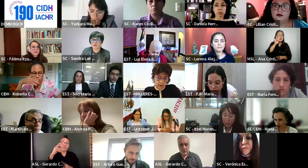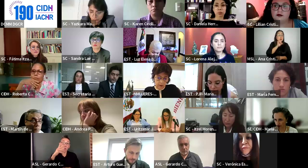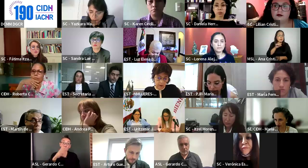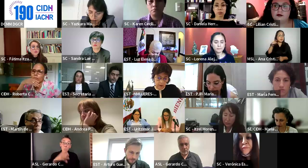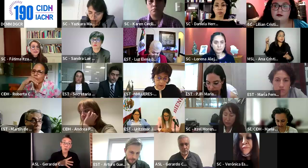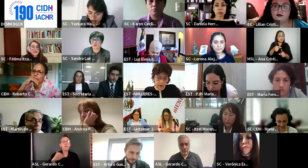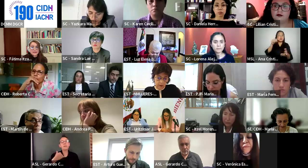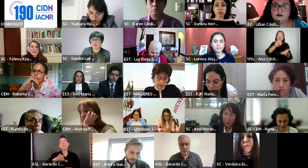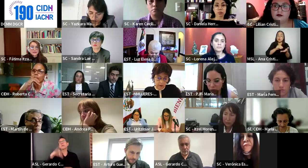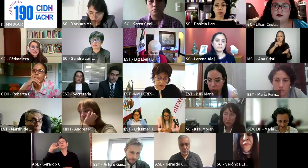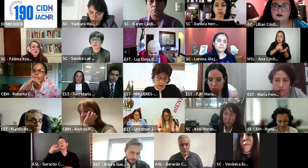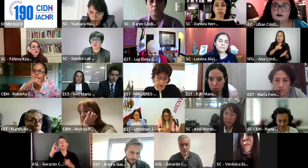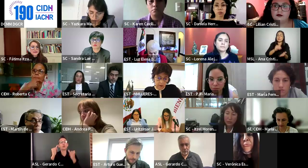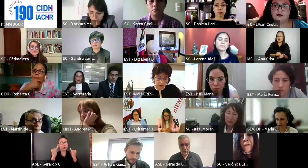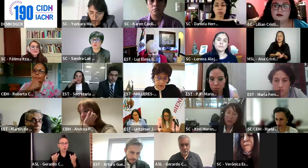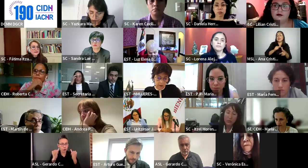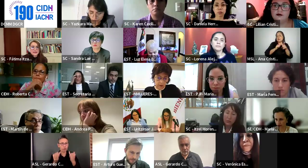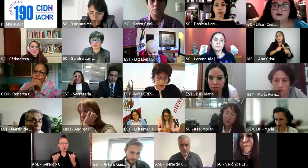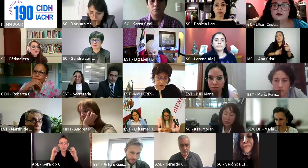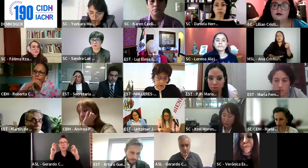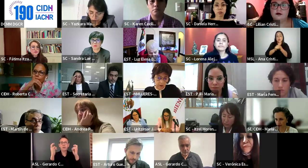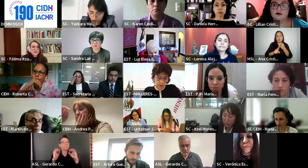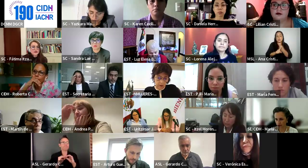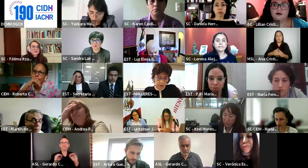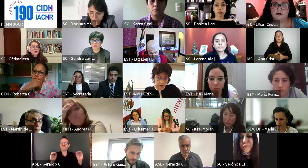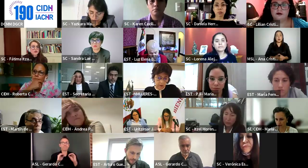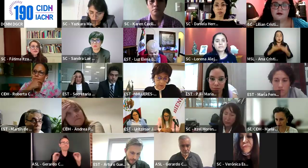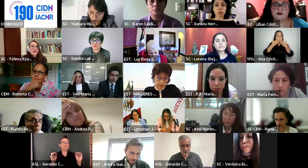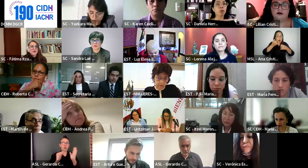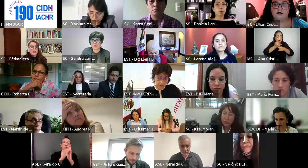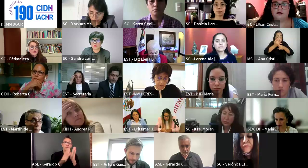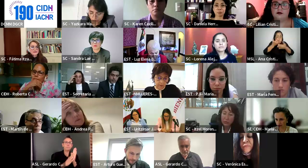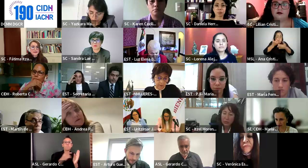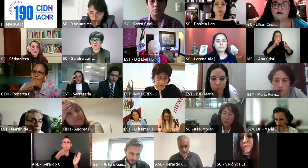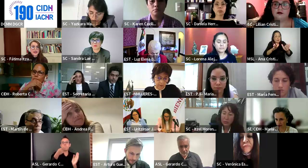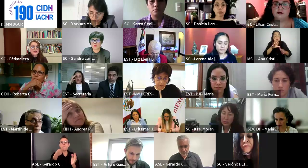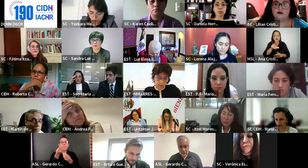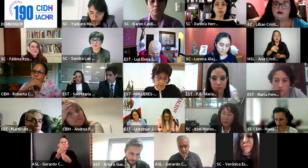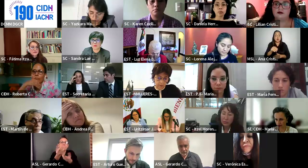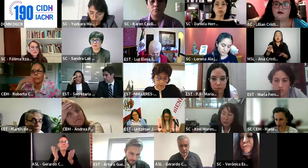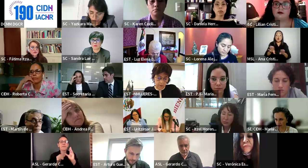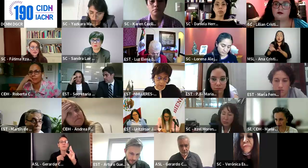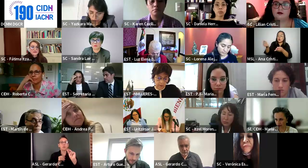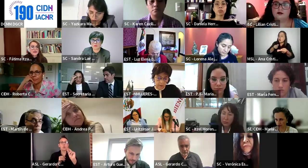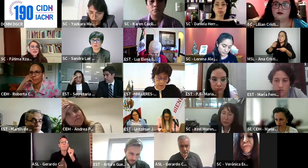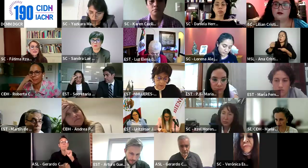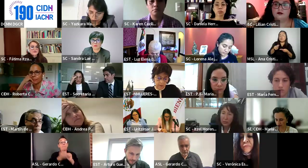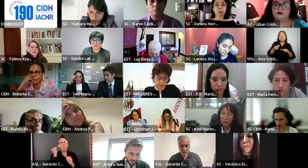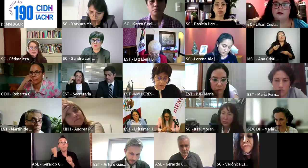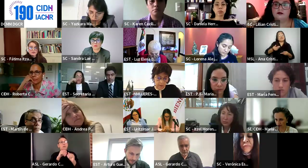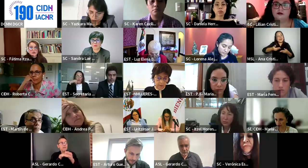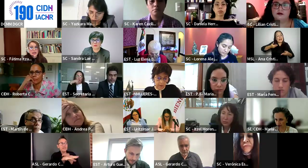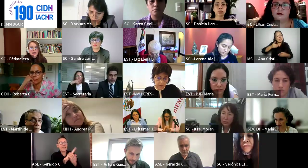todavía un tema muy latente. No existen datos públicos, todo se ha podido acceder a través de solicitudes